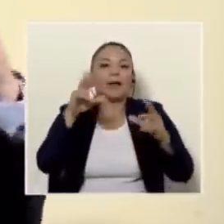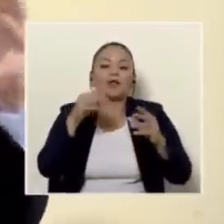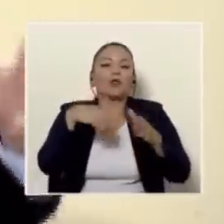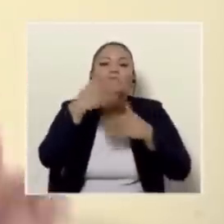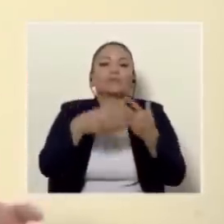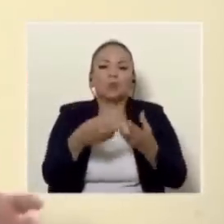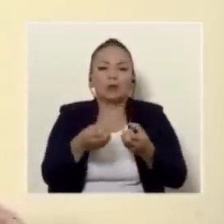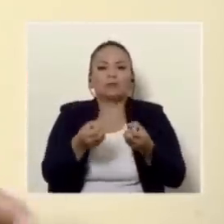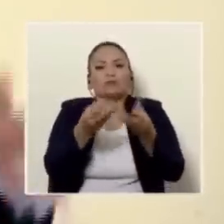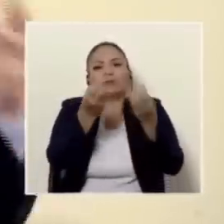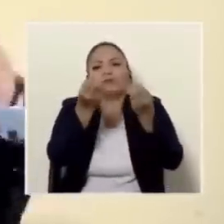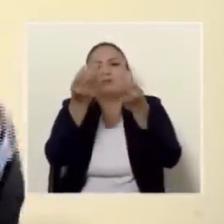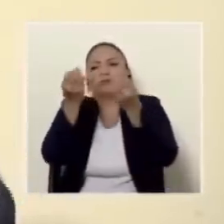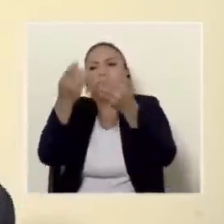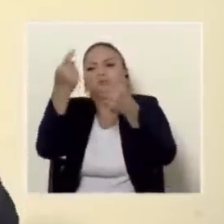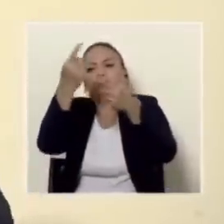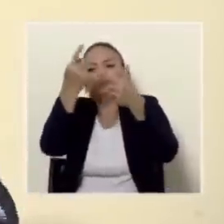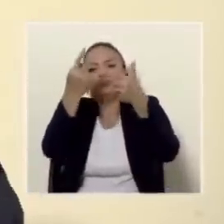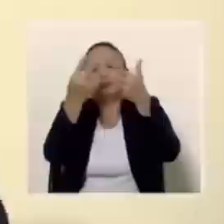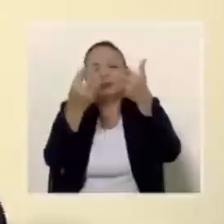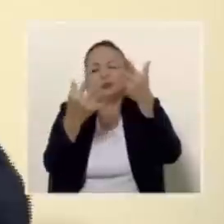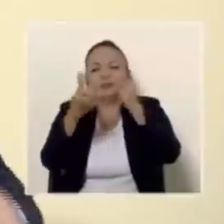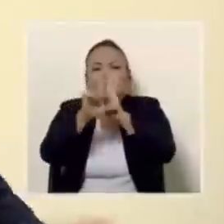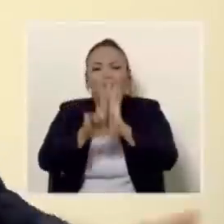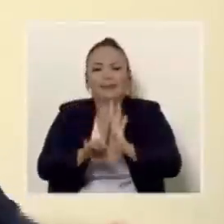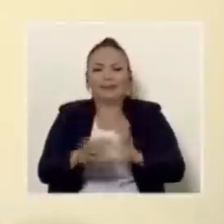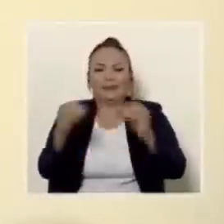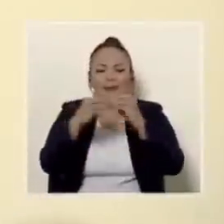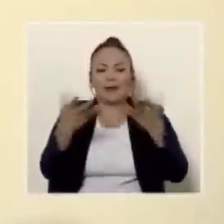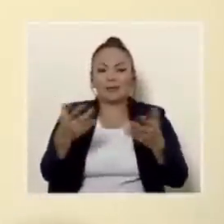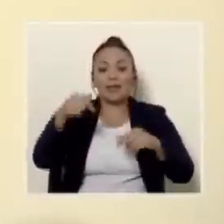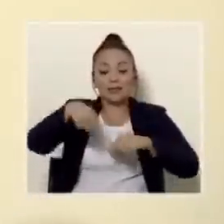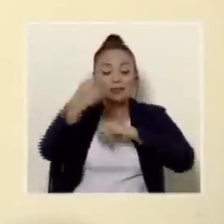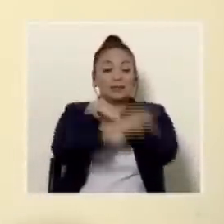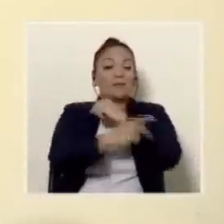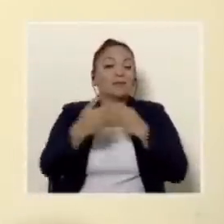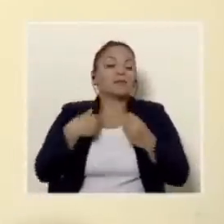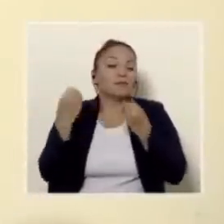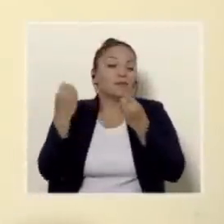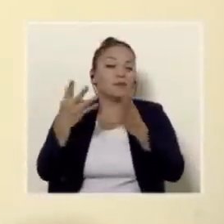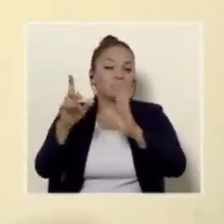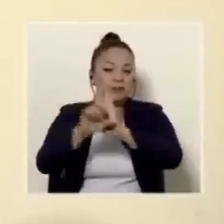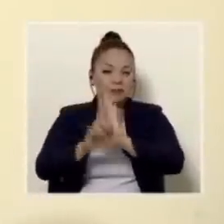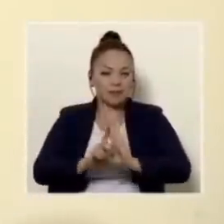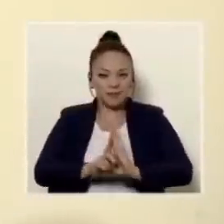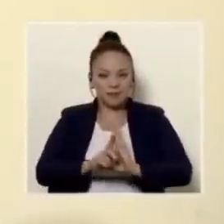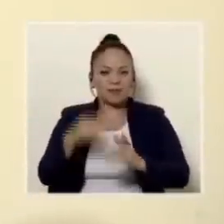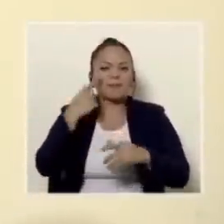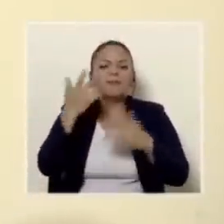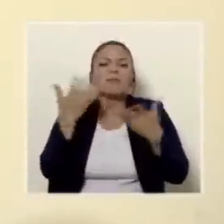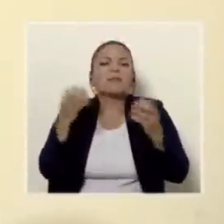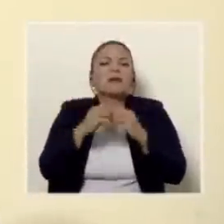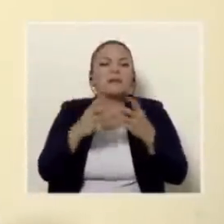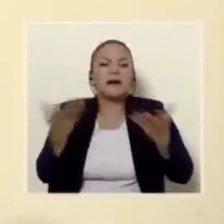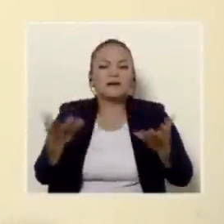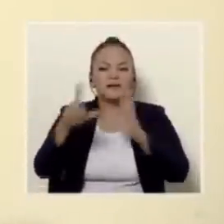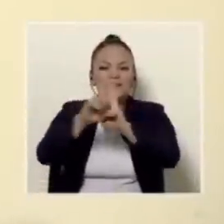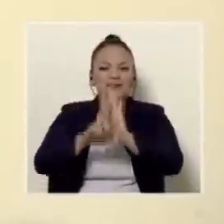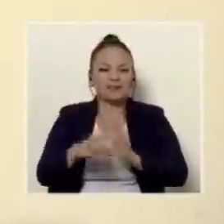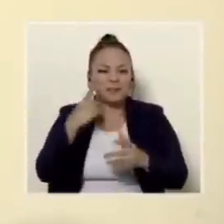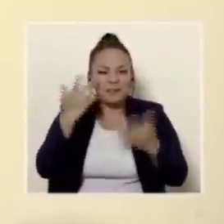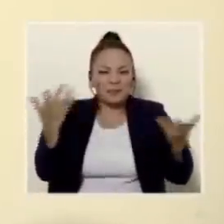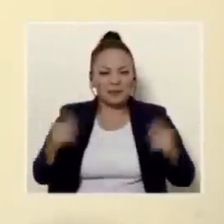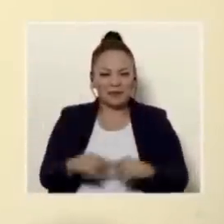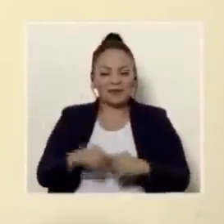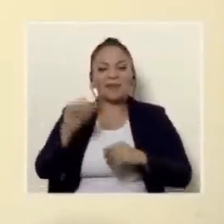múltiples, numerosas leyes. Este país ya tiene muchísimas leyes. ¿Ah? ¿Para qué tener 10 leyes